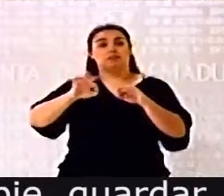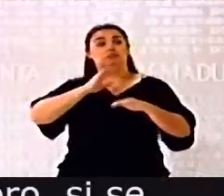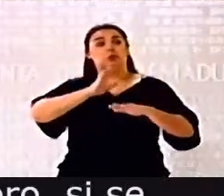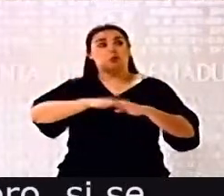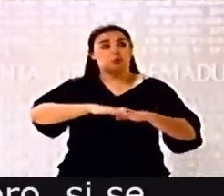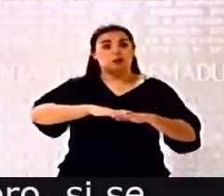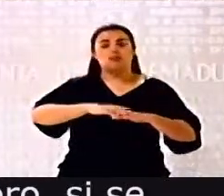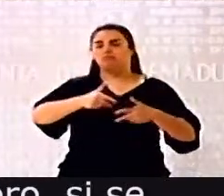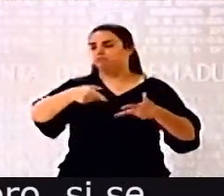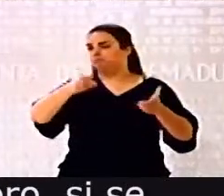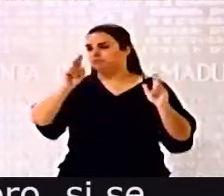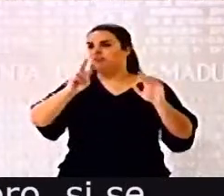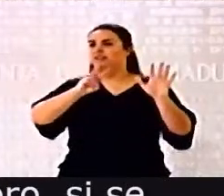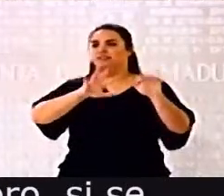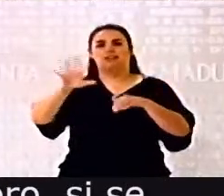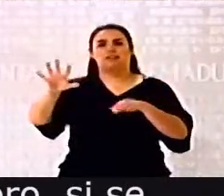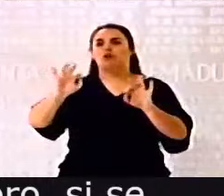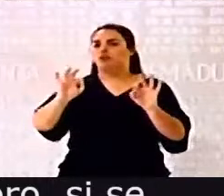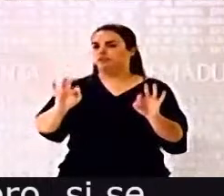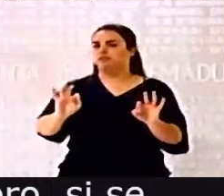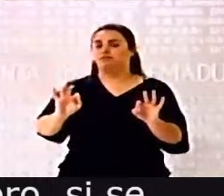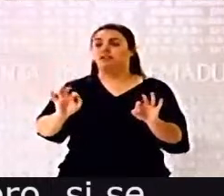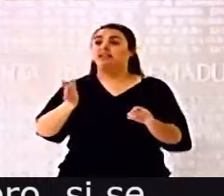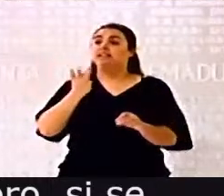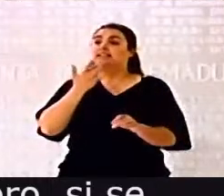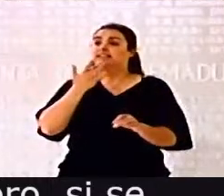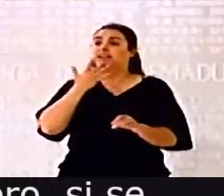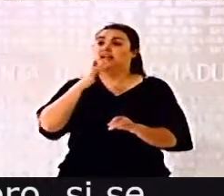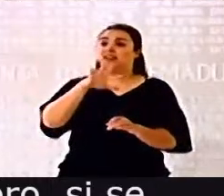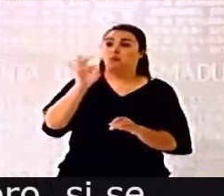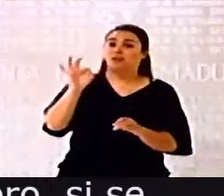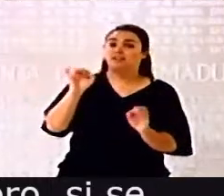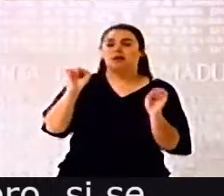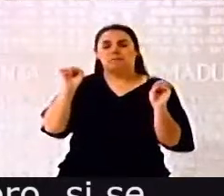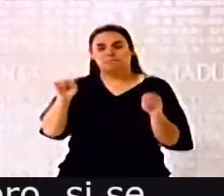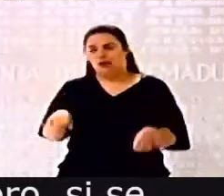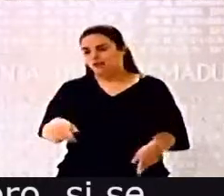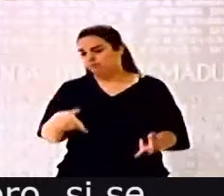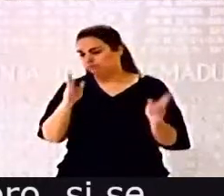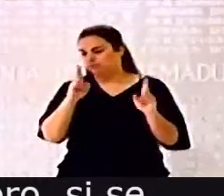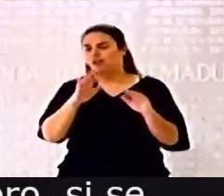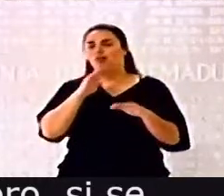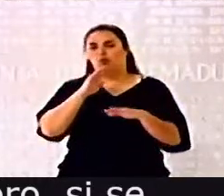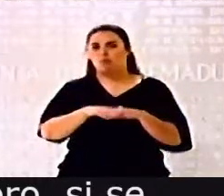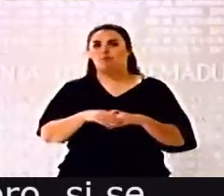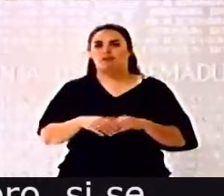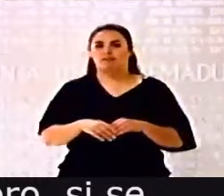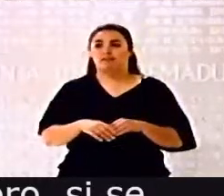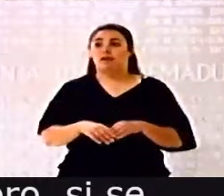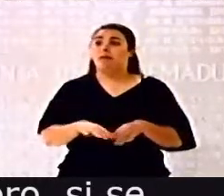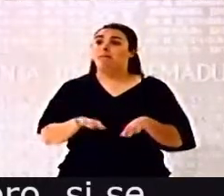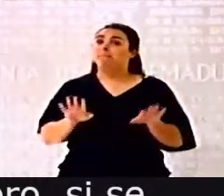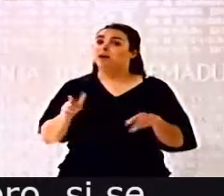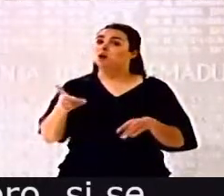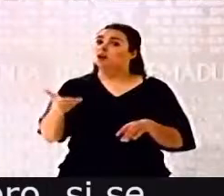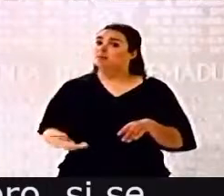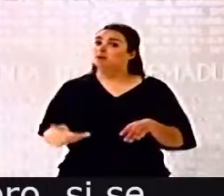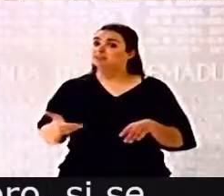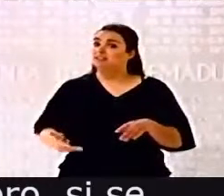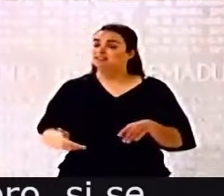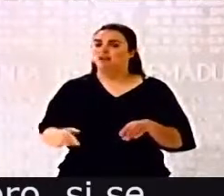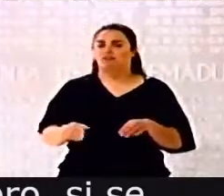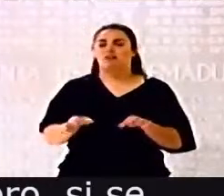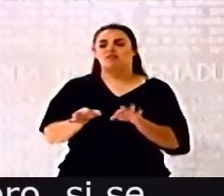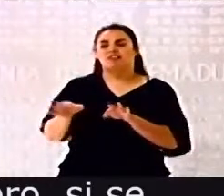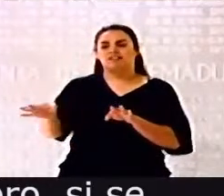el 75% es el aforo. Si se cumple con el 50%, el 50% será el aforo. Pero lo que es importante es mantener la